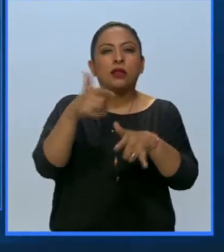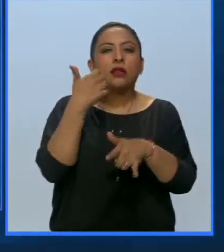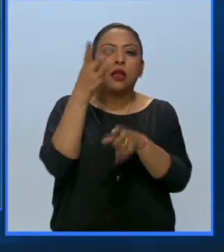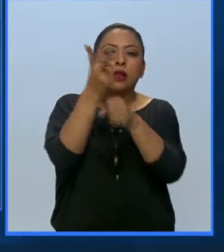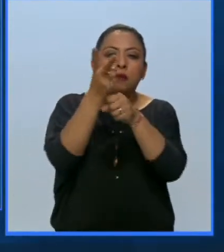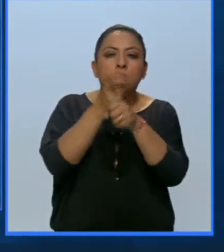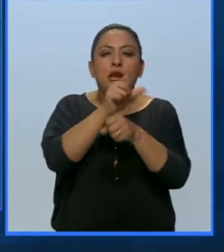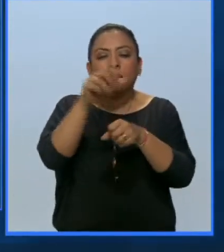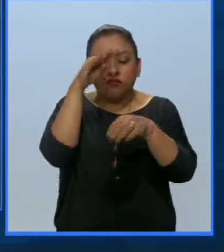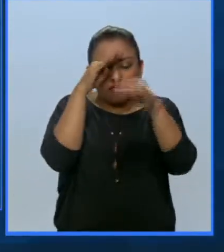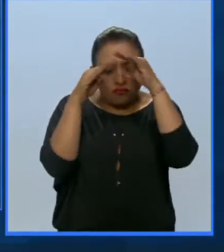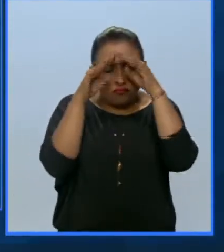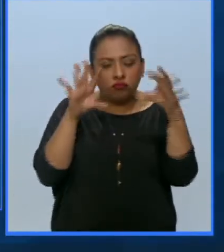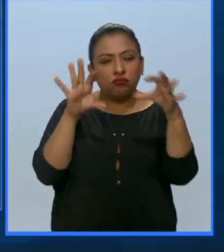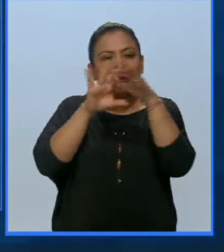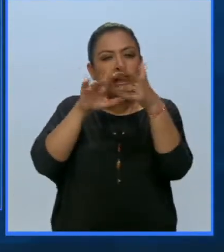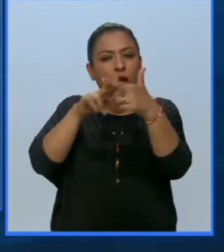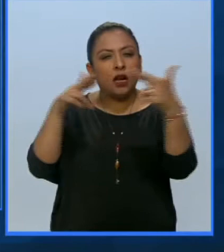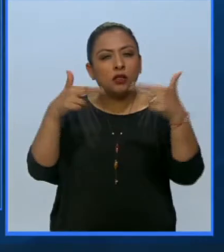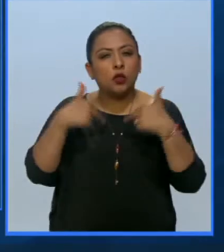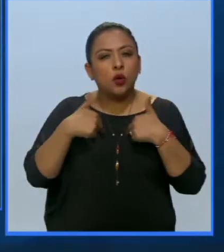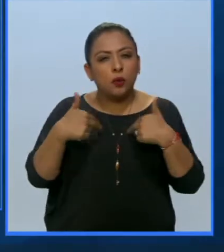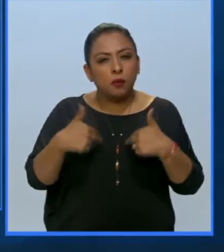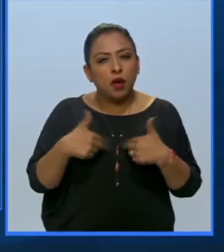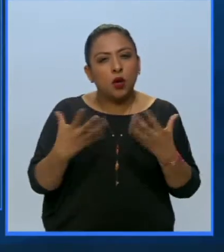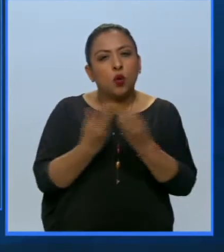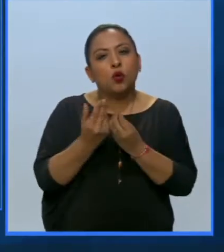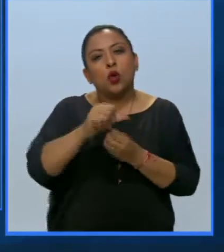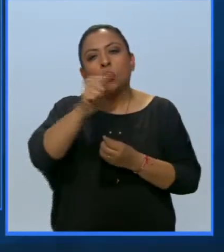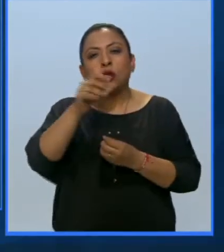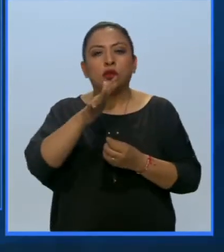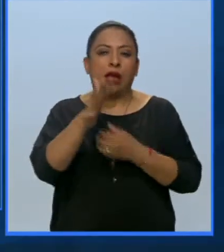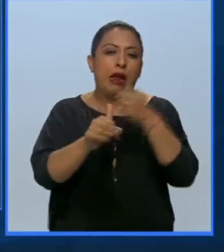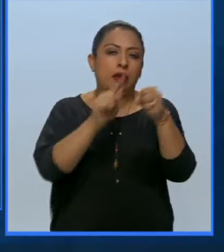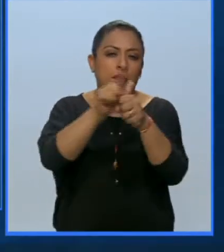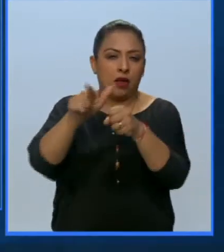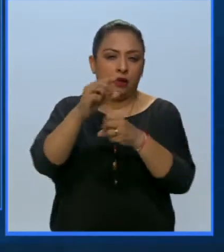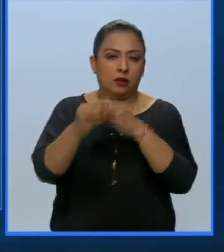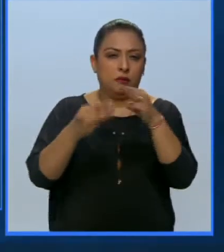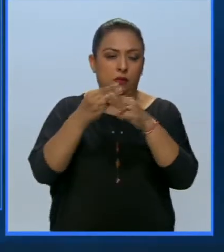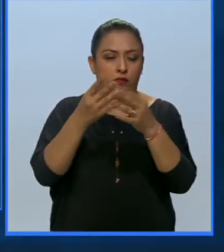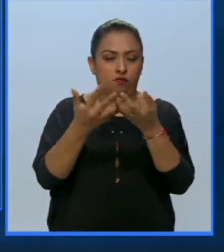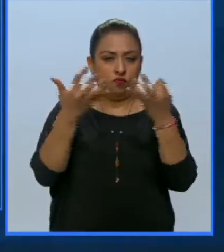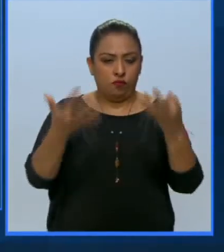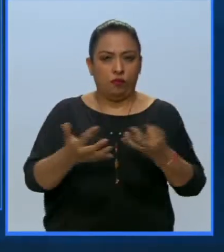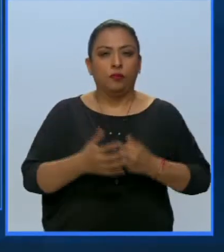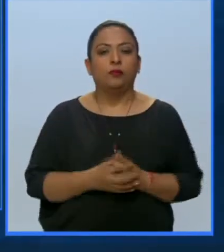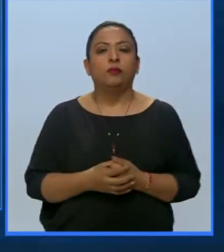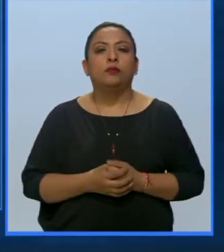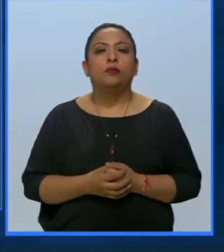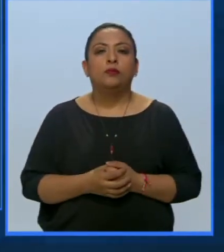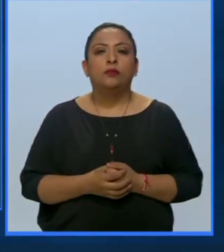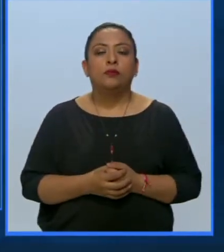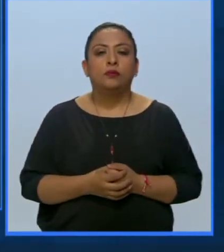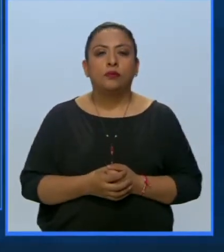una reflexión sobre la relación del ser humano con los otros seres vivos que habitan la Tierra.